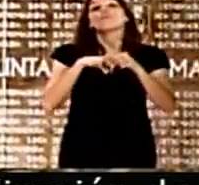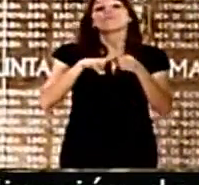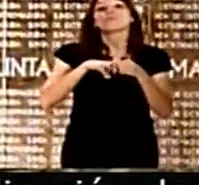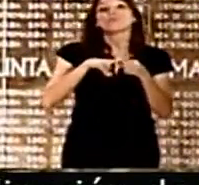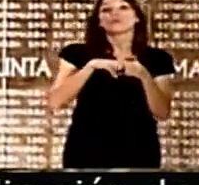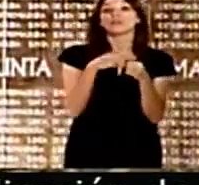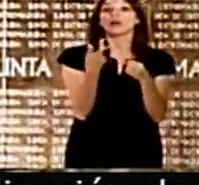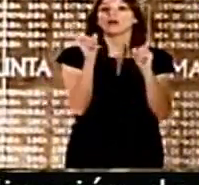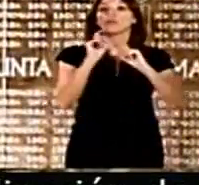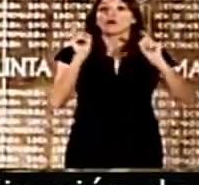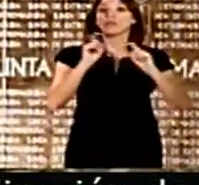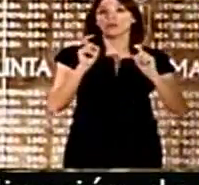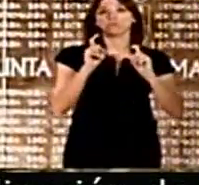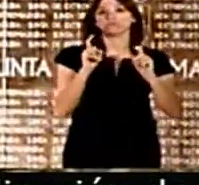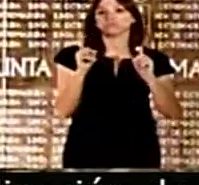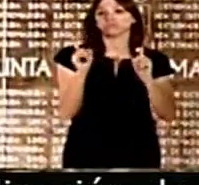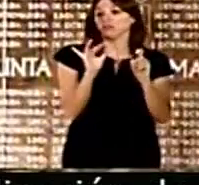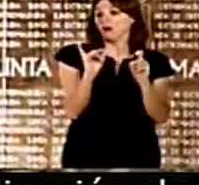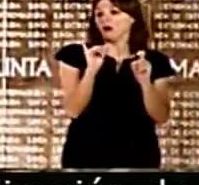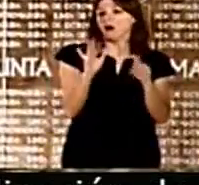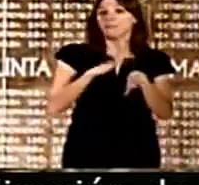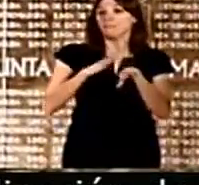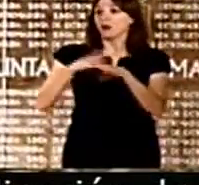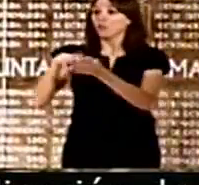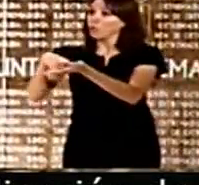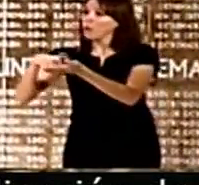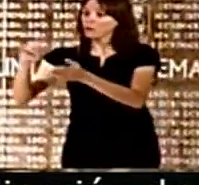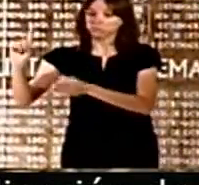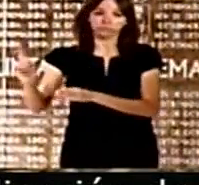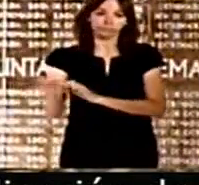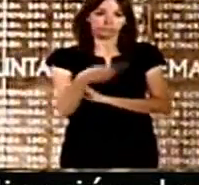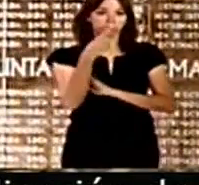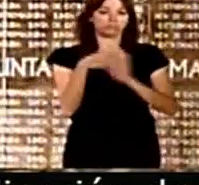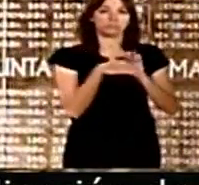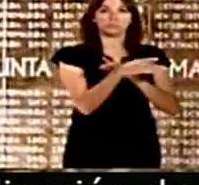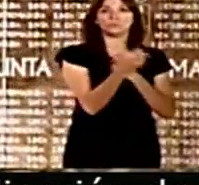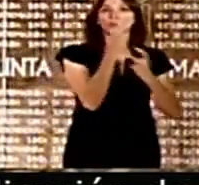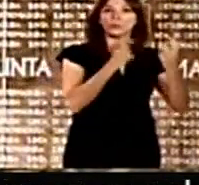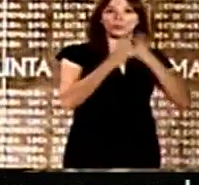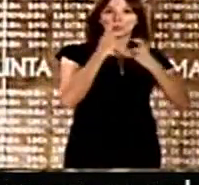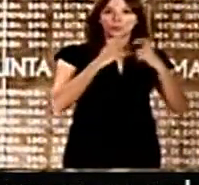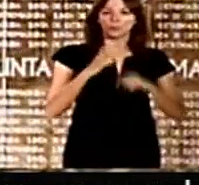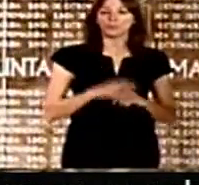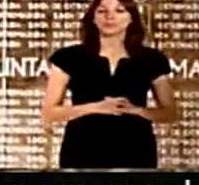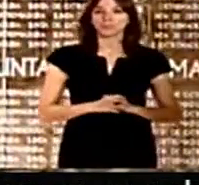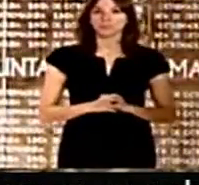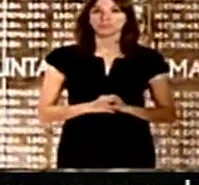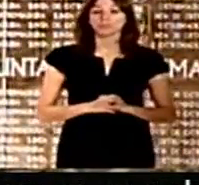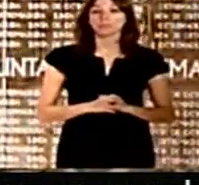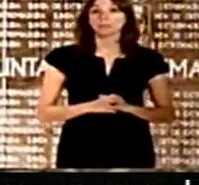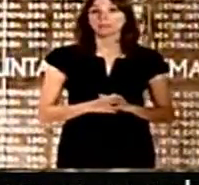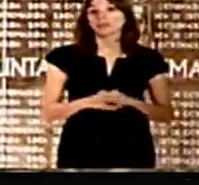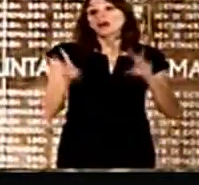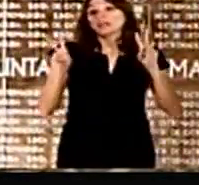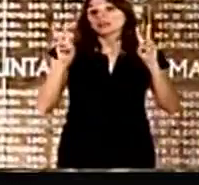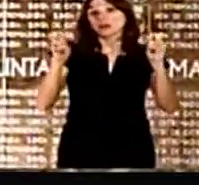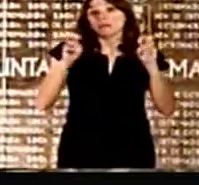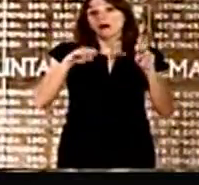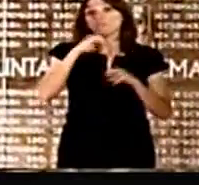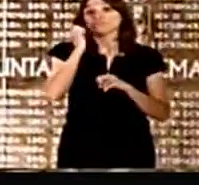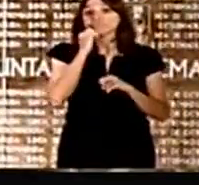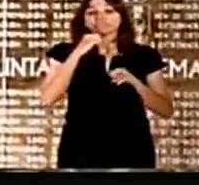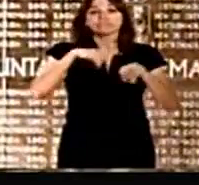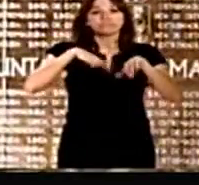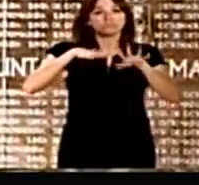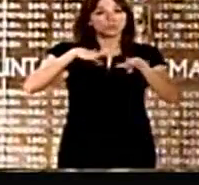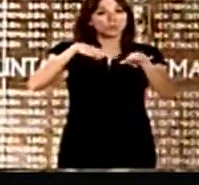al servicio para resolver cualquier duda que los centros educativos tuvieran en este sentido. Y respecto a la posible manifestación por